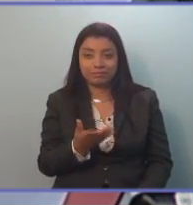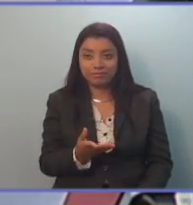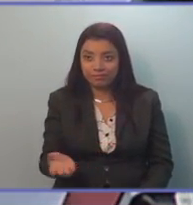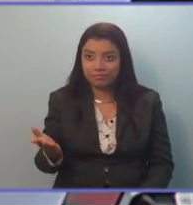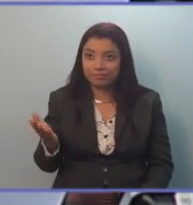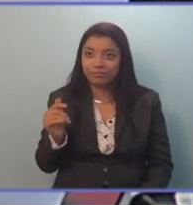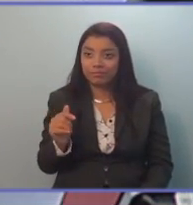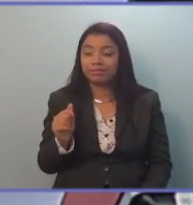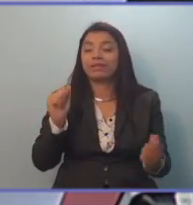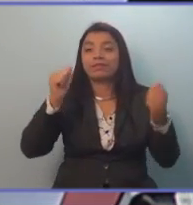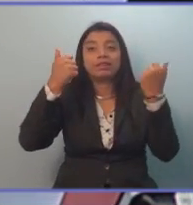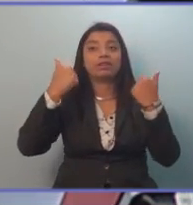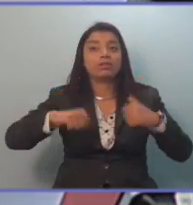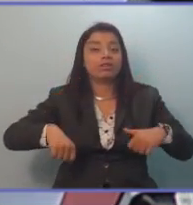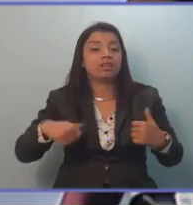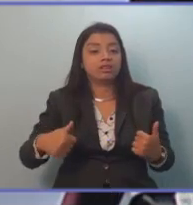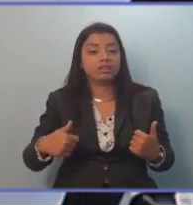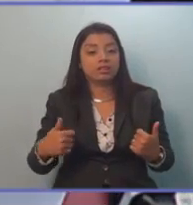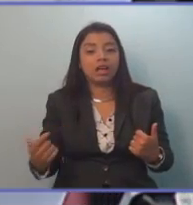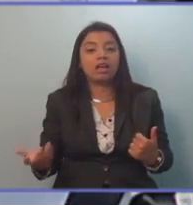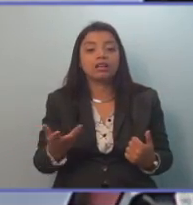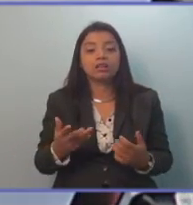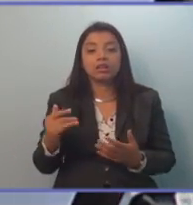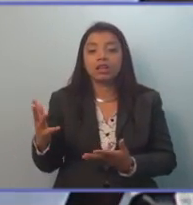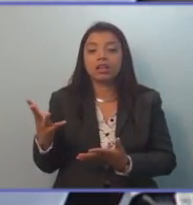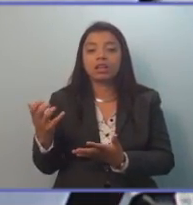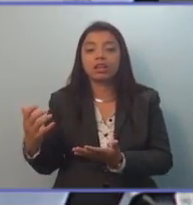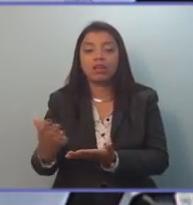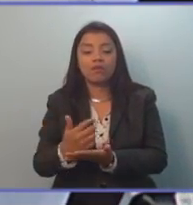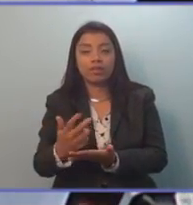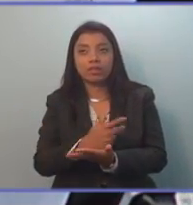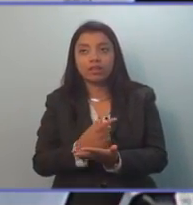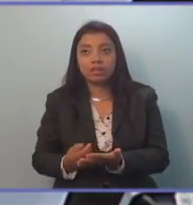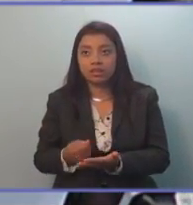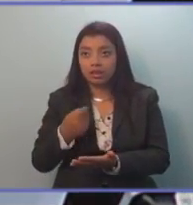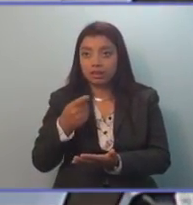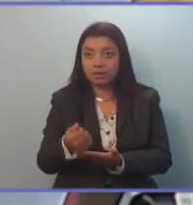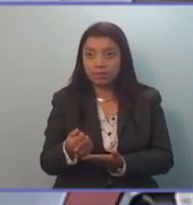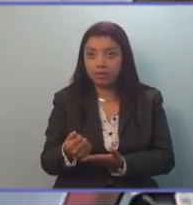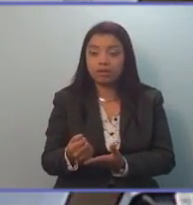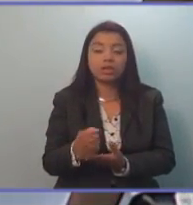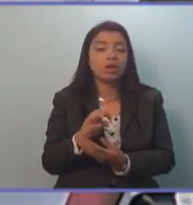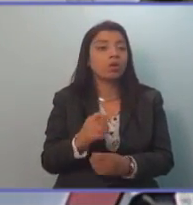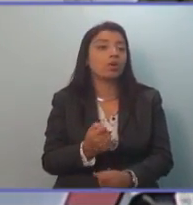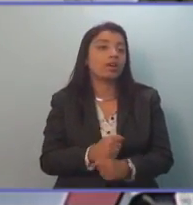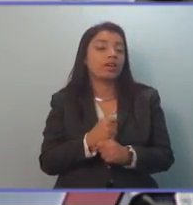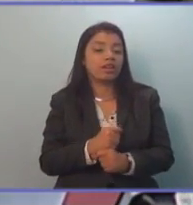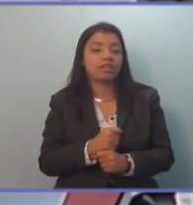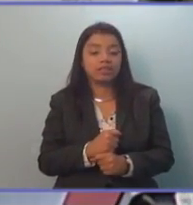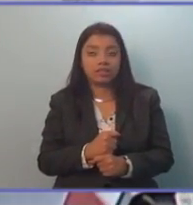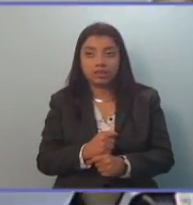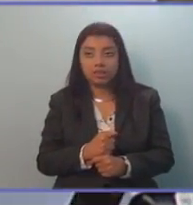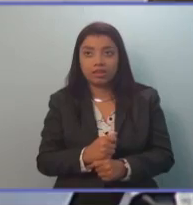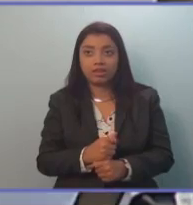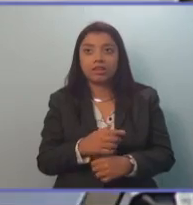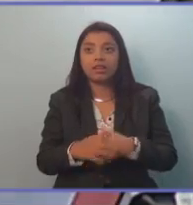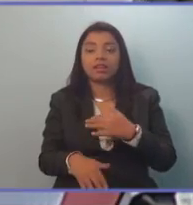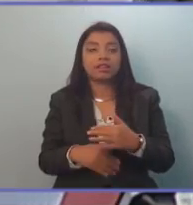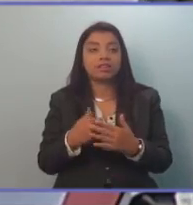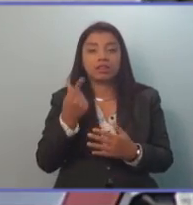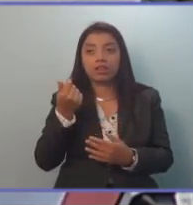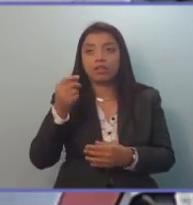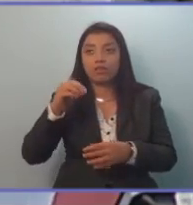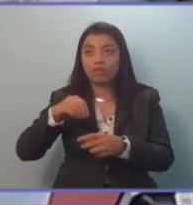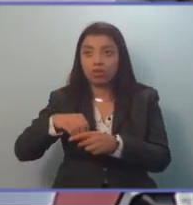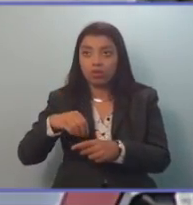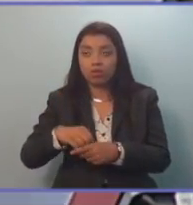pueda autorizar que el fondo adquiera financiamiento, transfiera o dé garantía los activos del fondo,